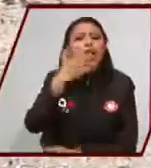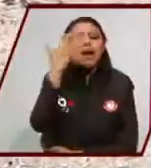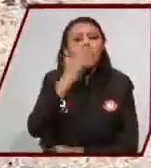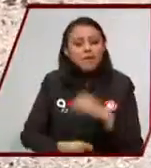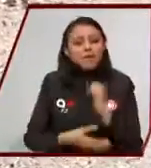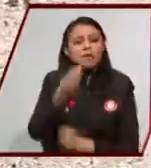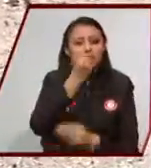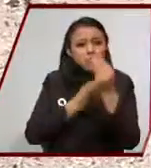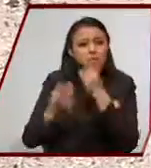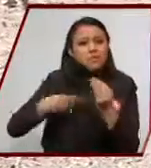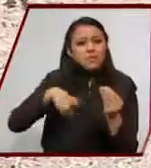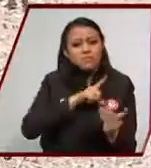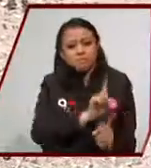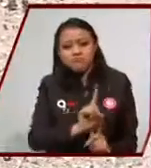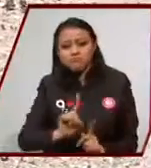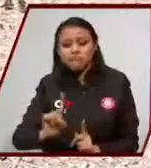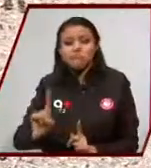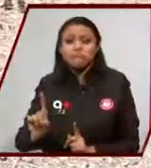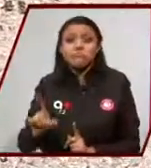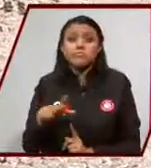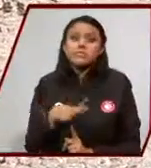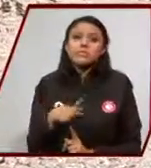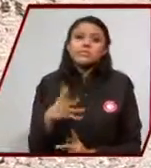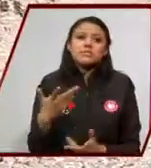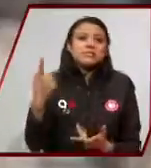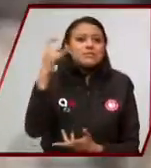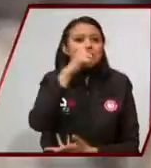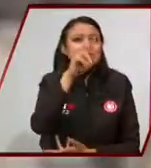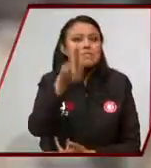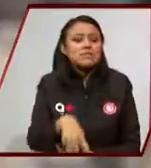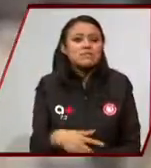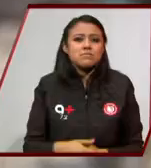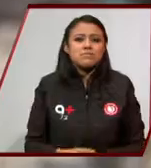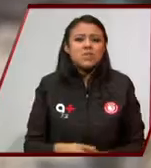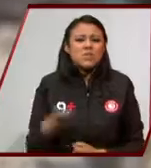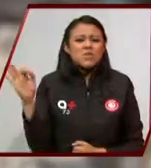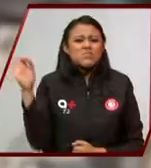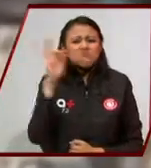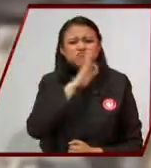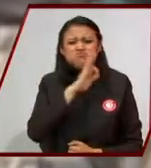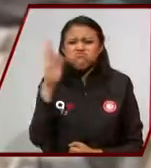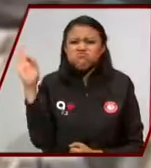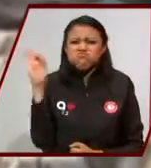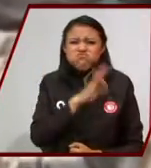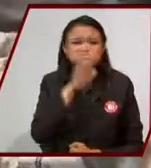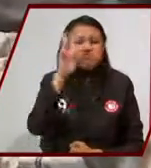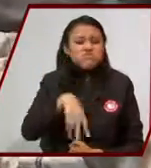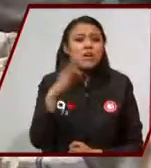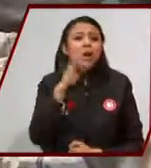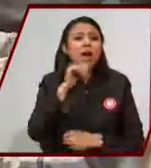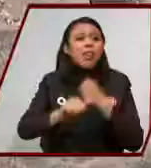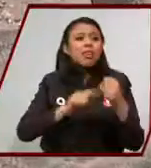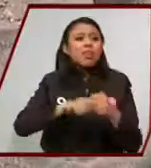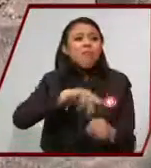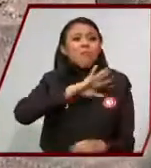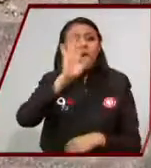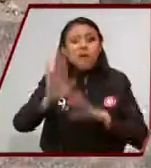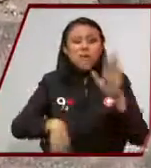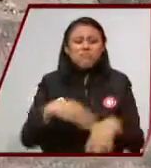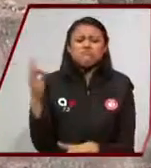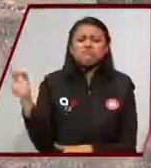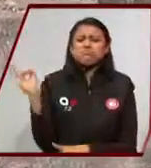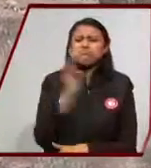que pues, tiene que pasar, pues se hace a fuerza. El olor fétido, animal muerto, es muy, muy